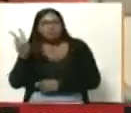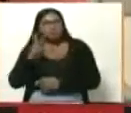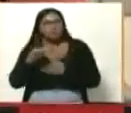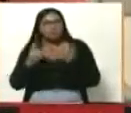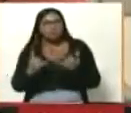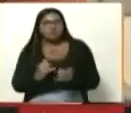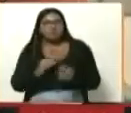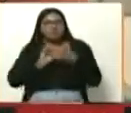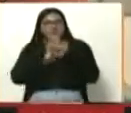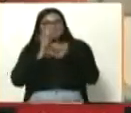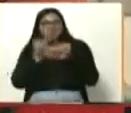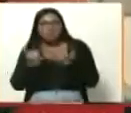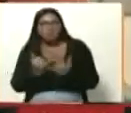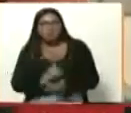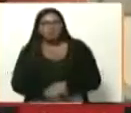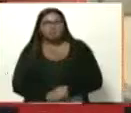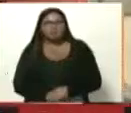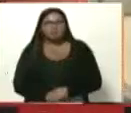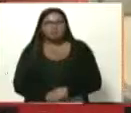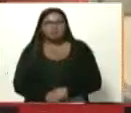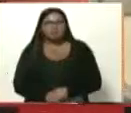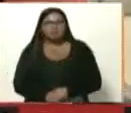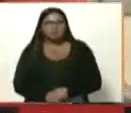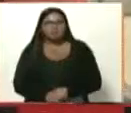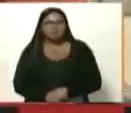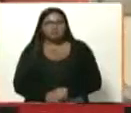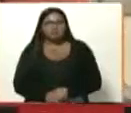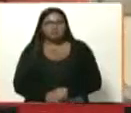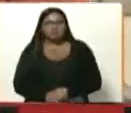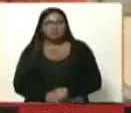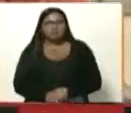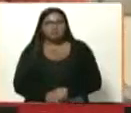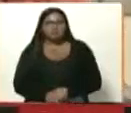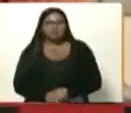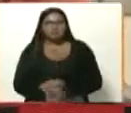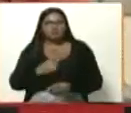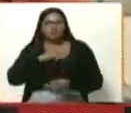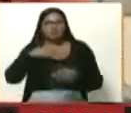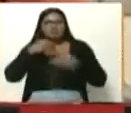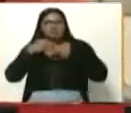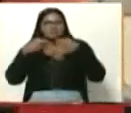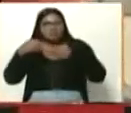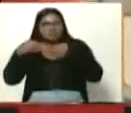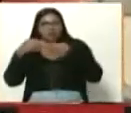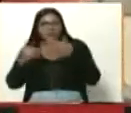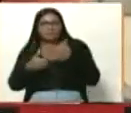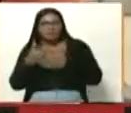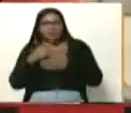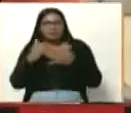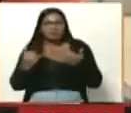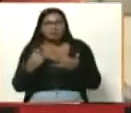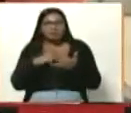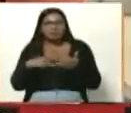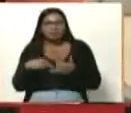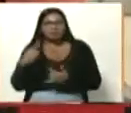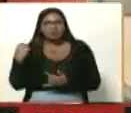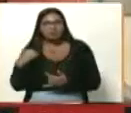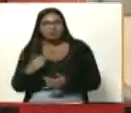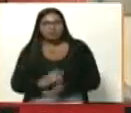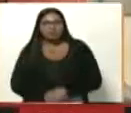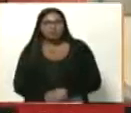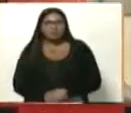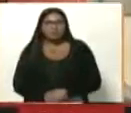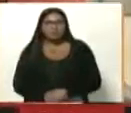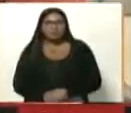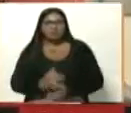la pandemia. La pandemia que nos encuentra ahorita en una flexibilidad más flexible de la que ya teníamos. Por lo